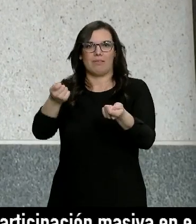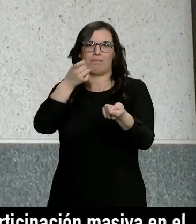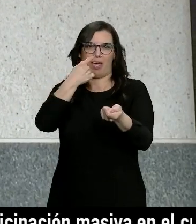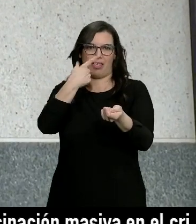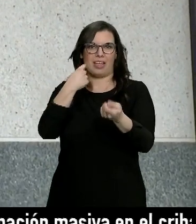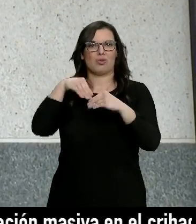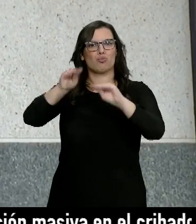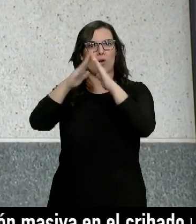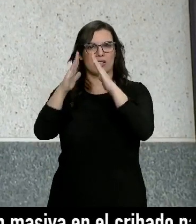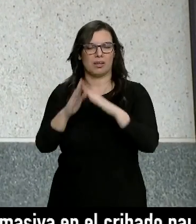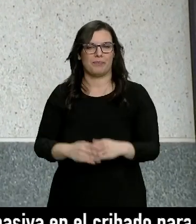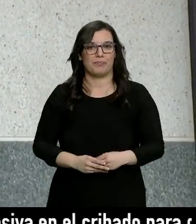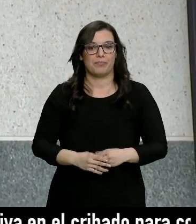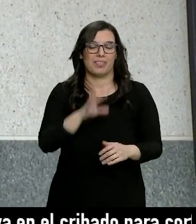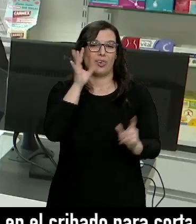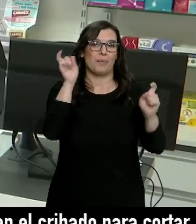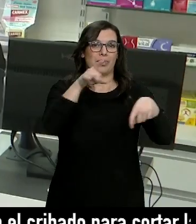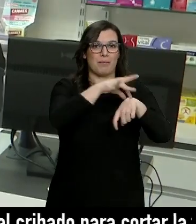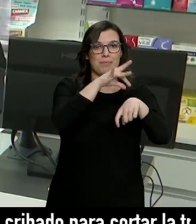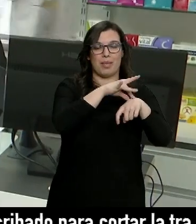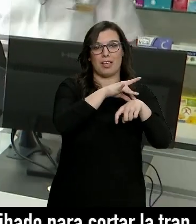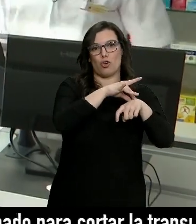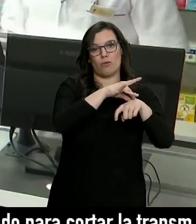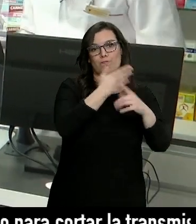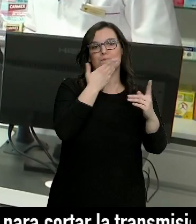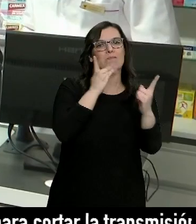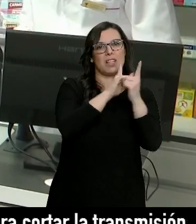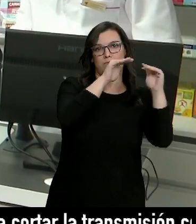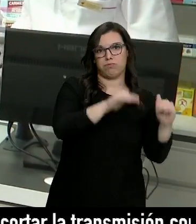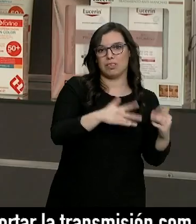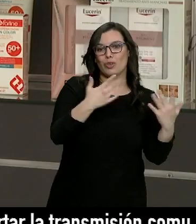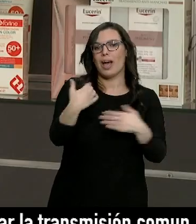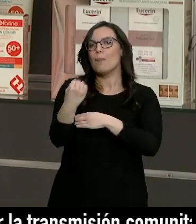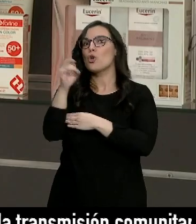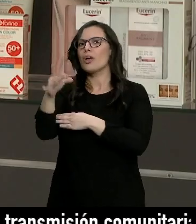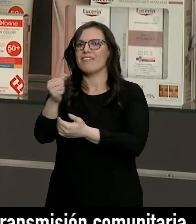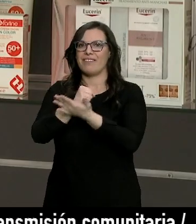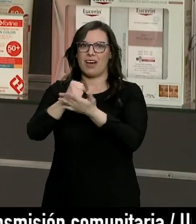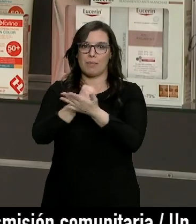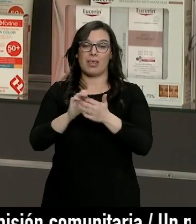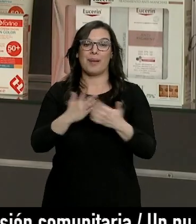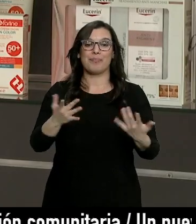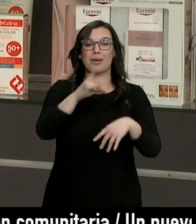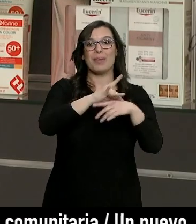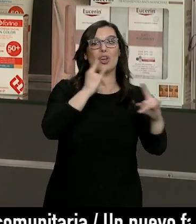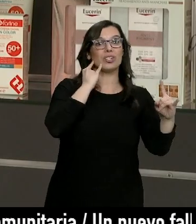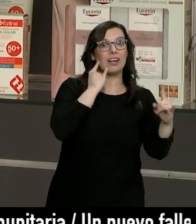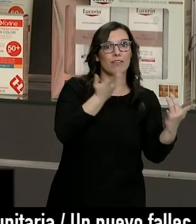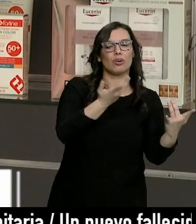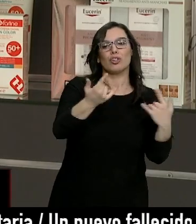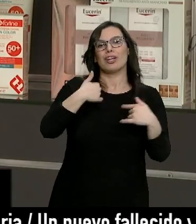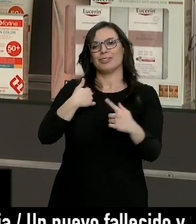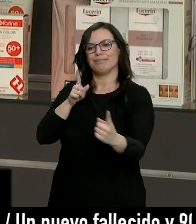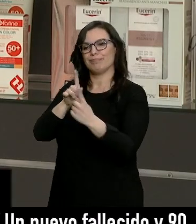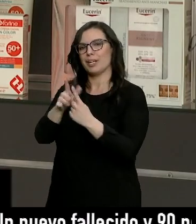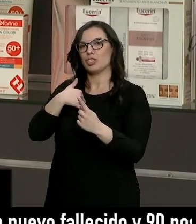Con las consultas presenciales reducidas, los vecinos buscan apoyo en la farmacia. A ver, consultas telefónicas, pues nosotros explicamos los